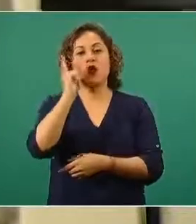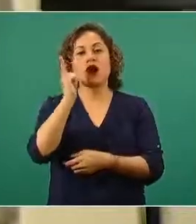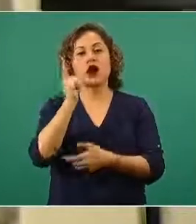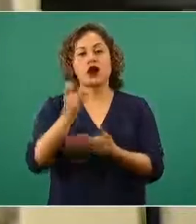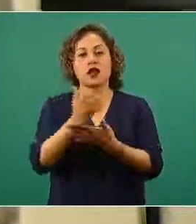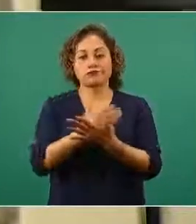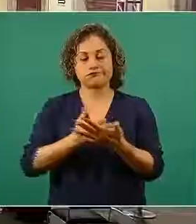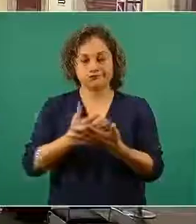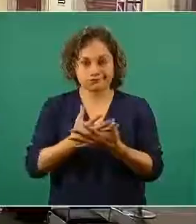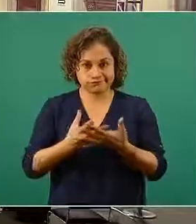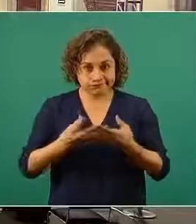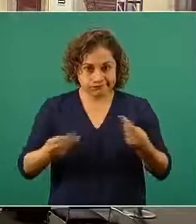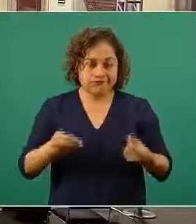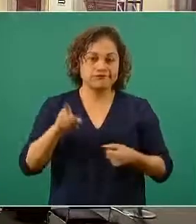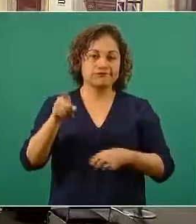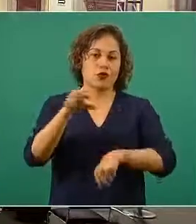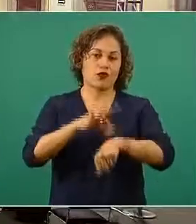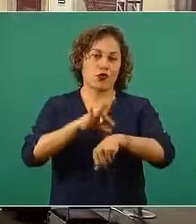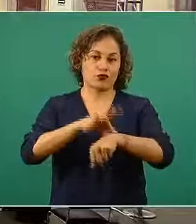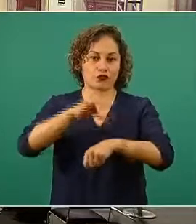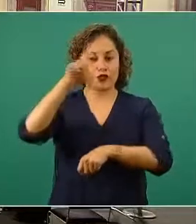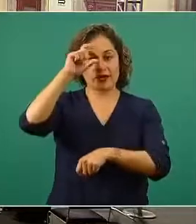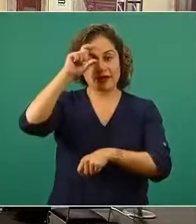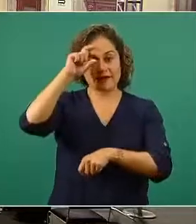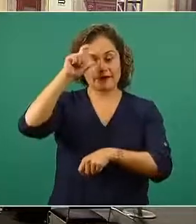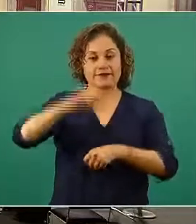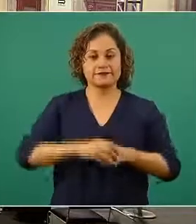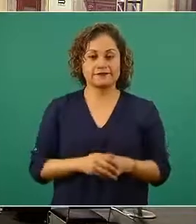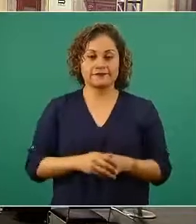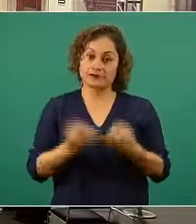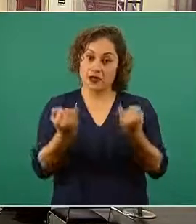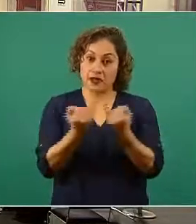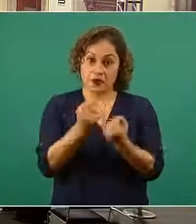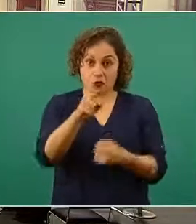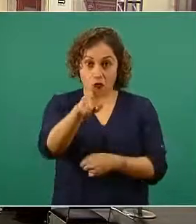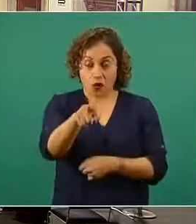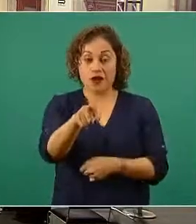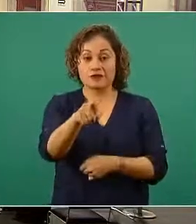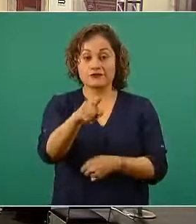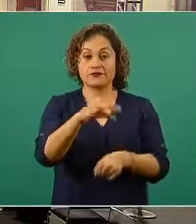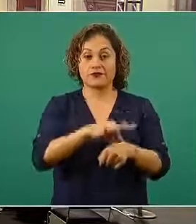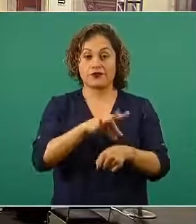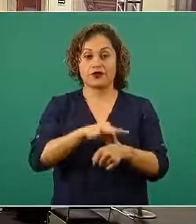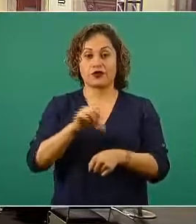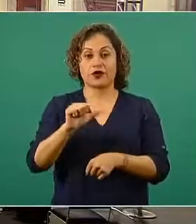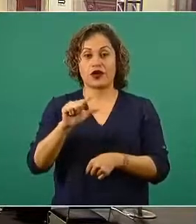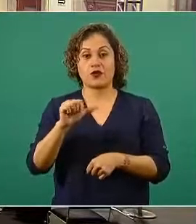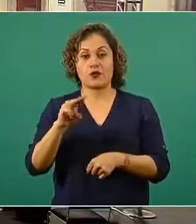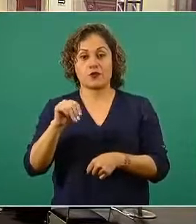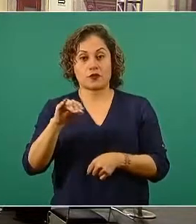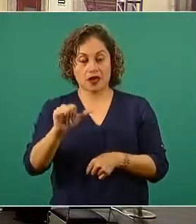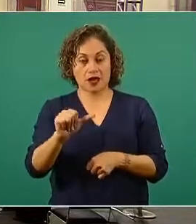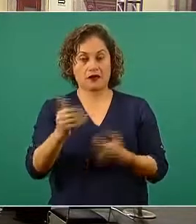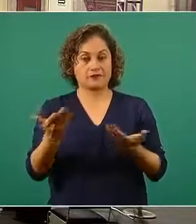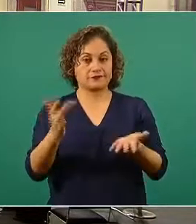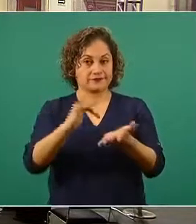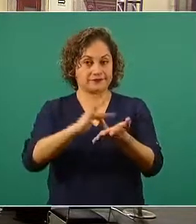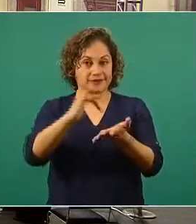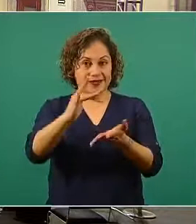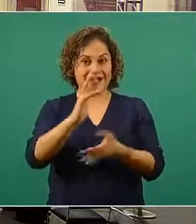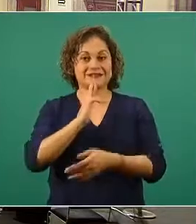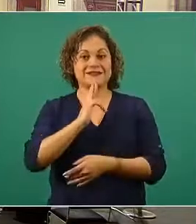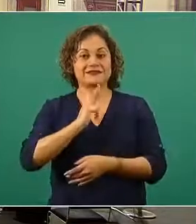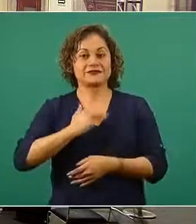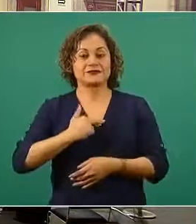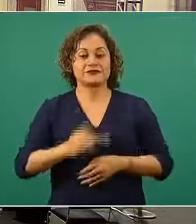Hugo López-Gatell, subsecretario de Salud. Lo mismo para usted, doctor Alomía. Le agradezco las preguntas